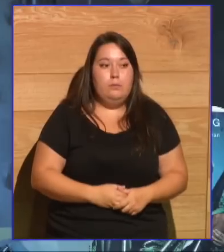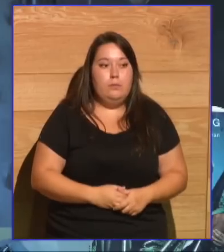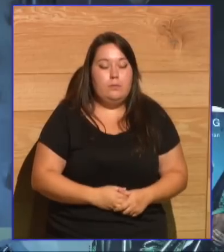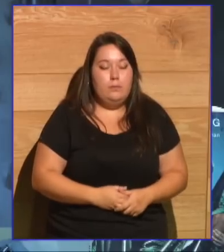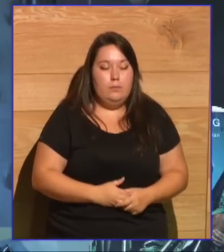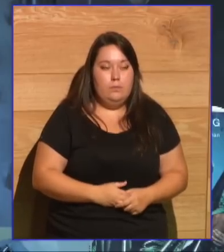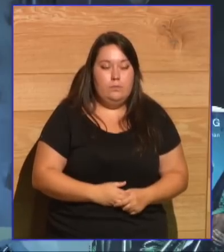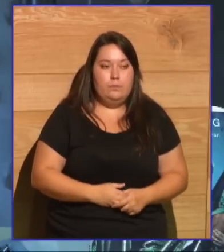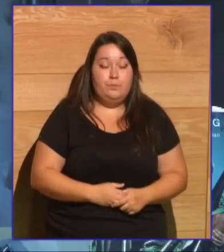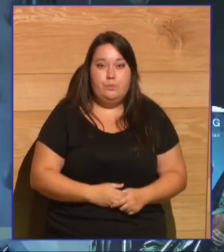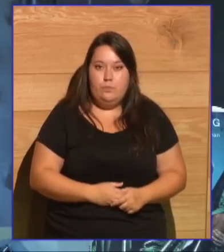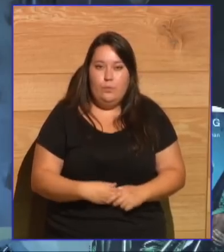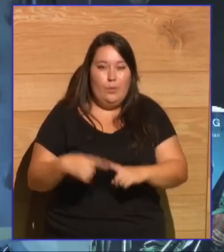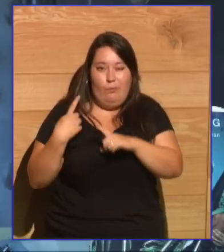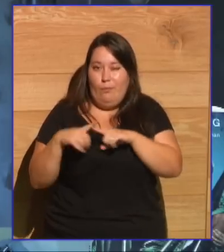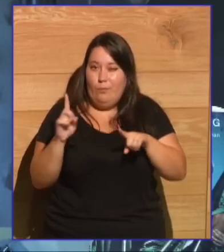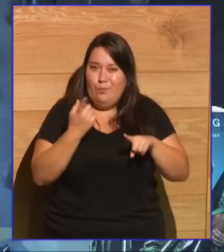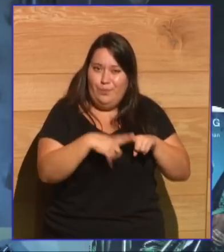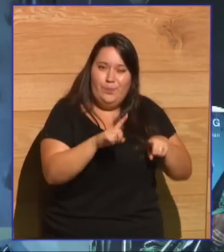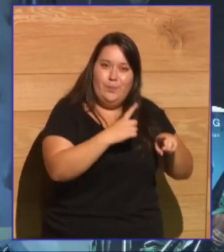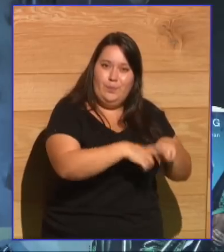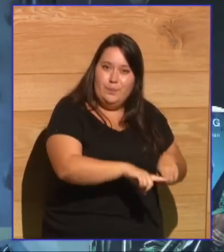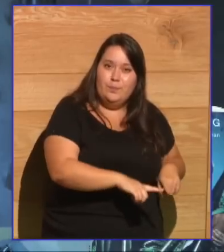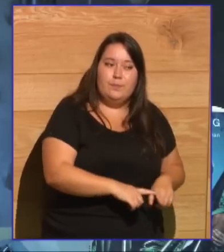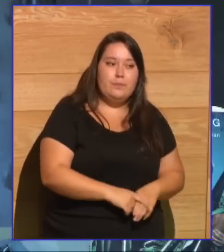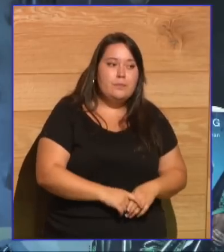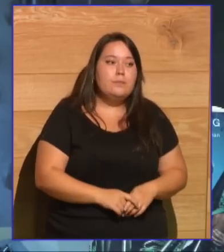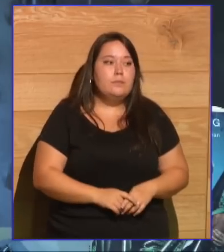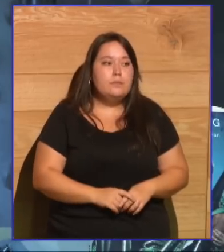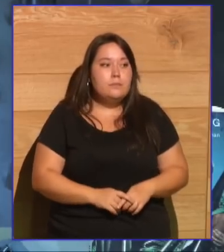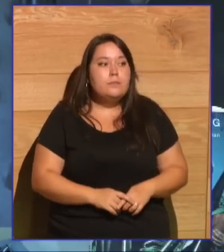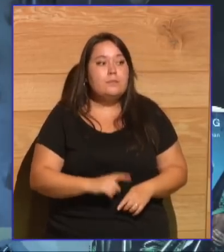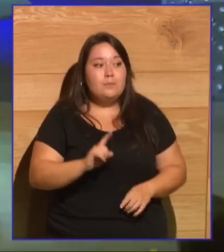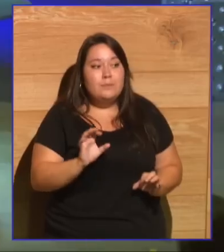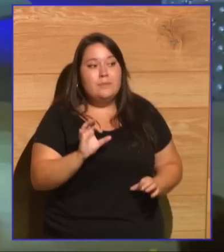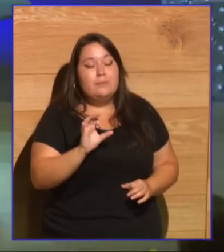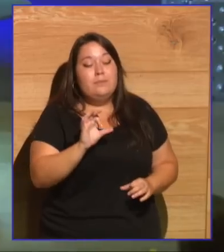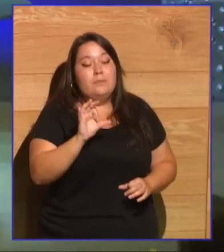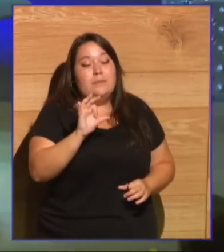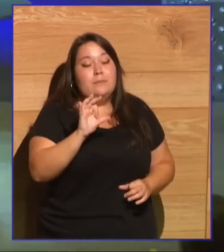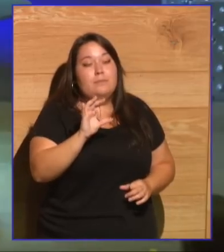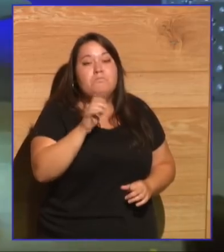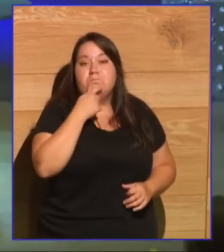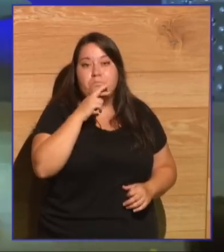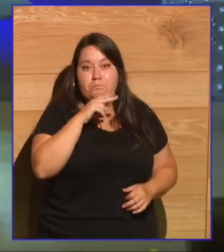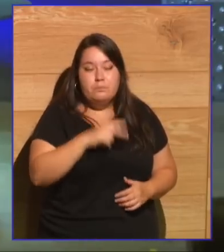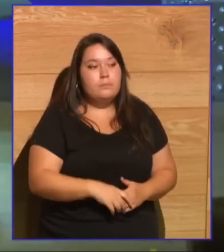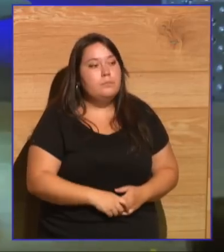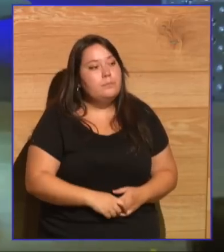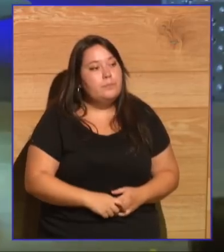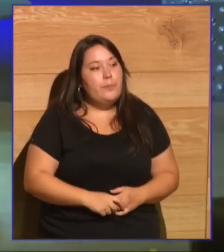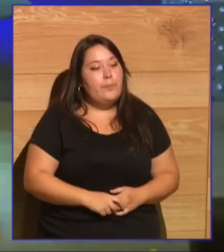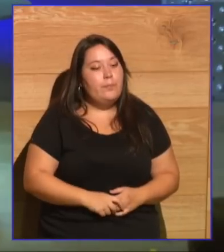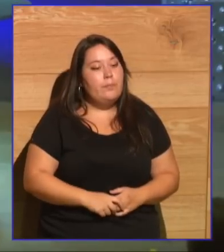arriba y en fin y tantas y tantas es el cine storyboard que tú sí que puedes decir lo que es hacer